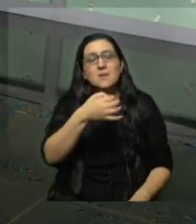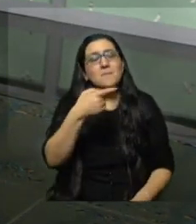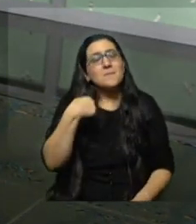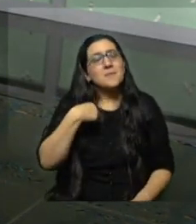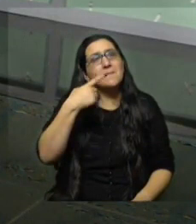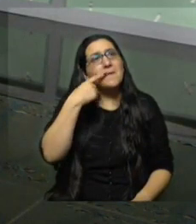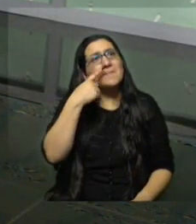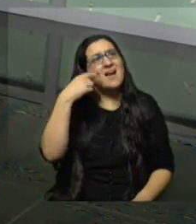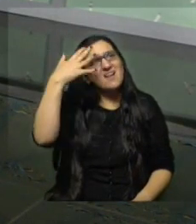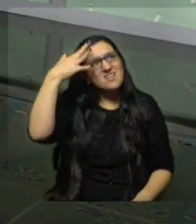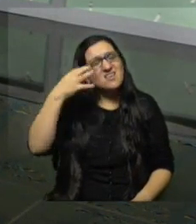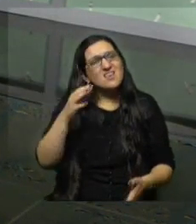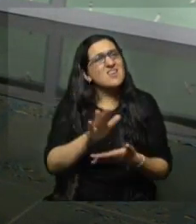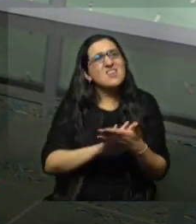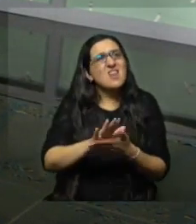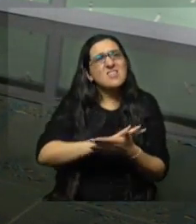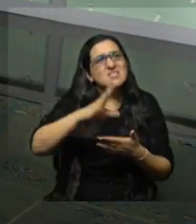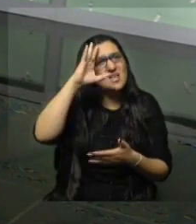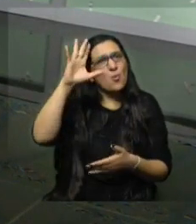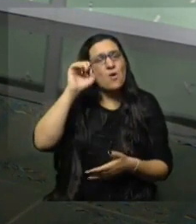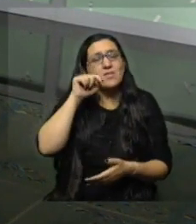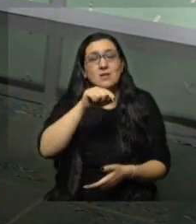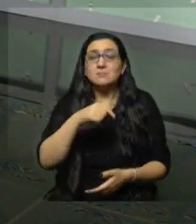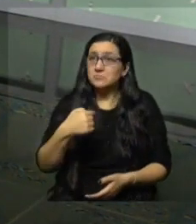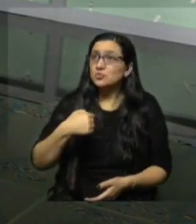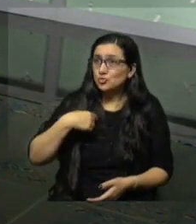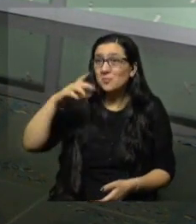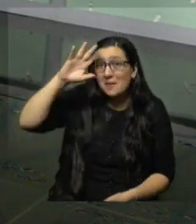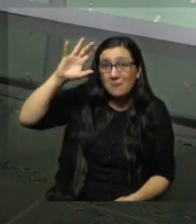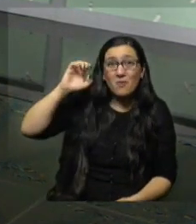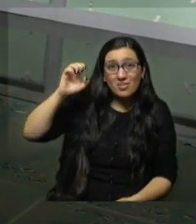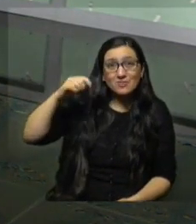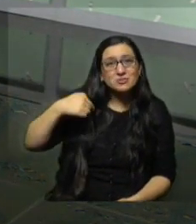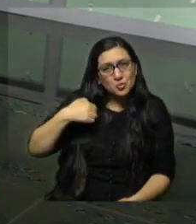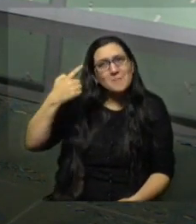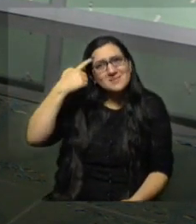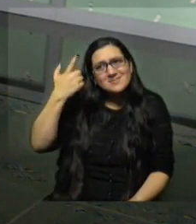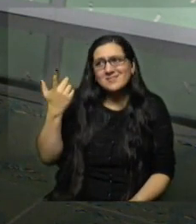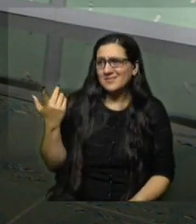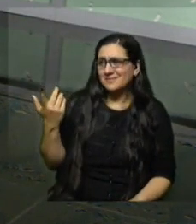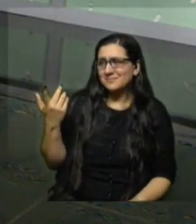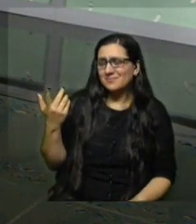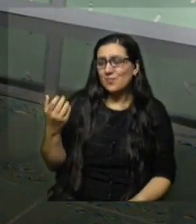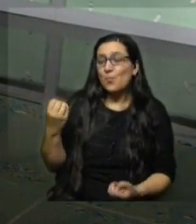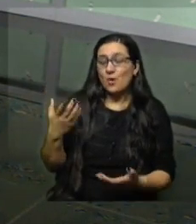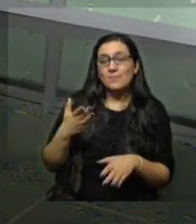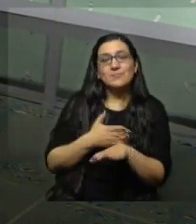de él. Eso fue la primera vez que hablé con él, me dijo eso. Y fíjate si me habrá hecho pensar, ¿no? Porque, bueno,